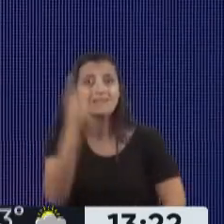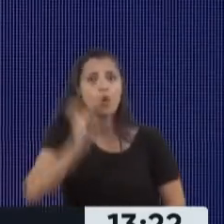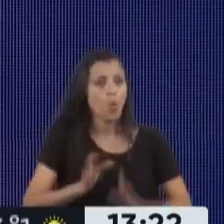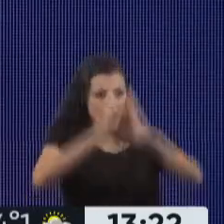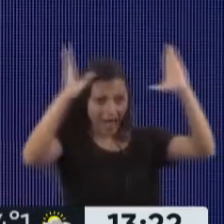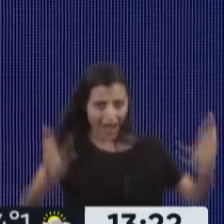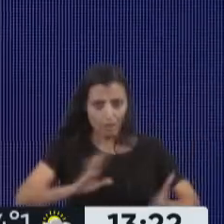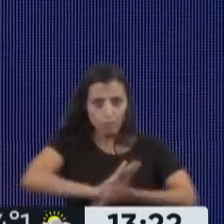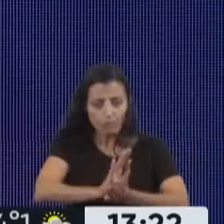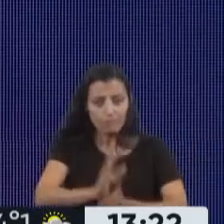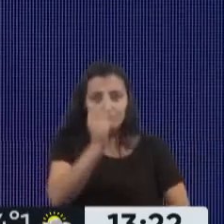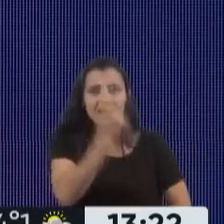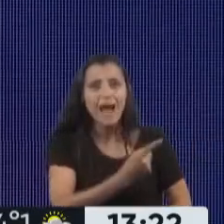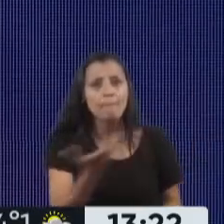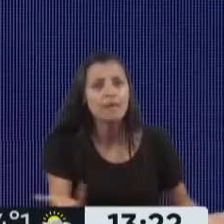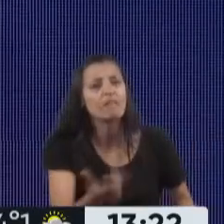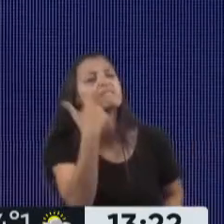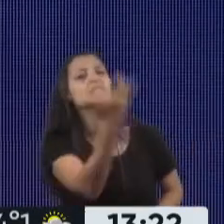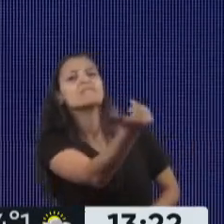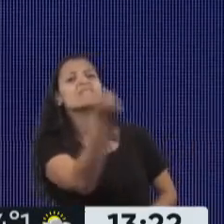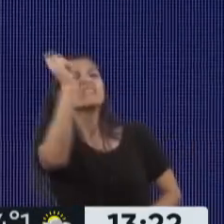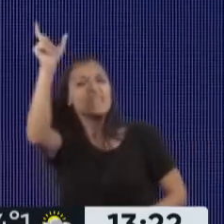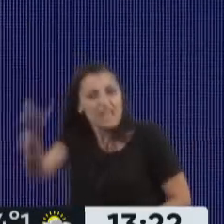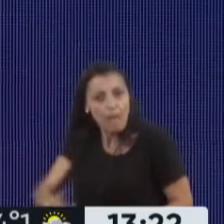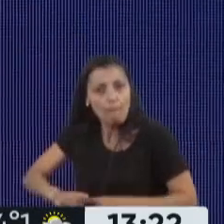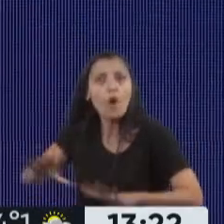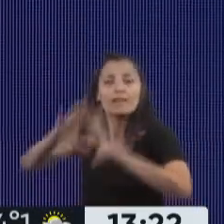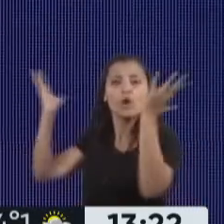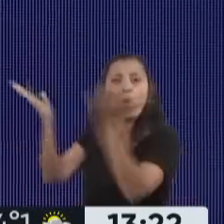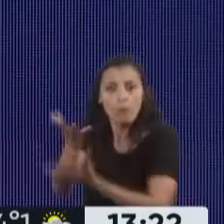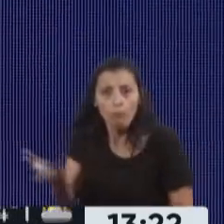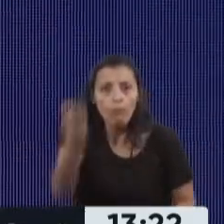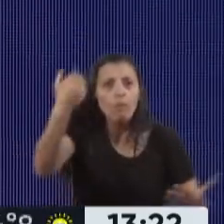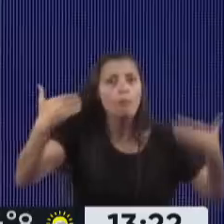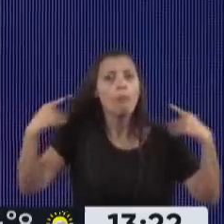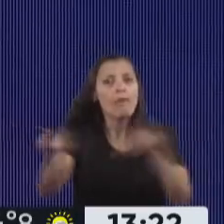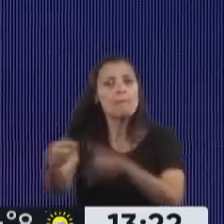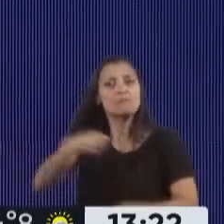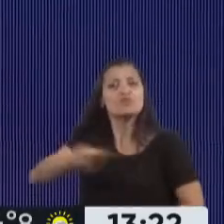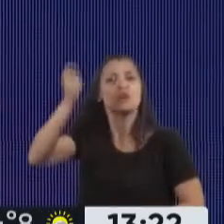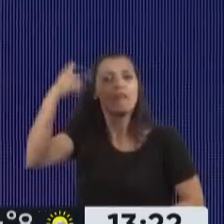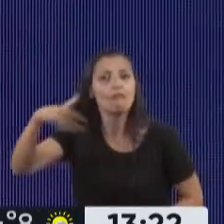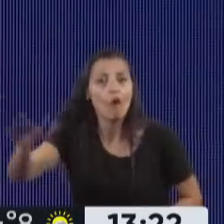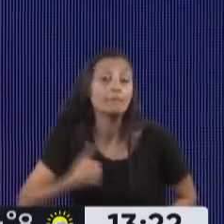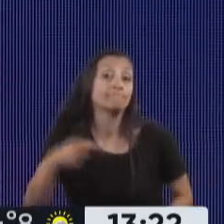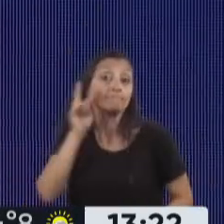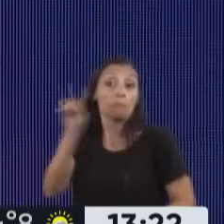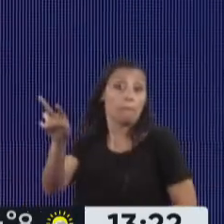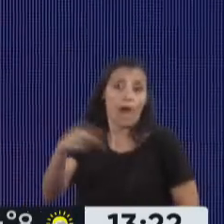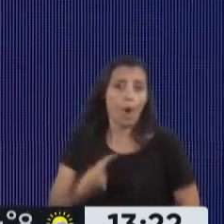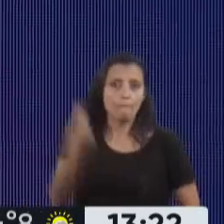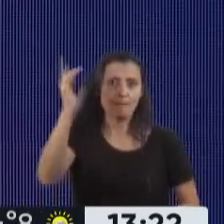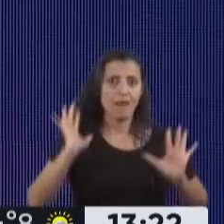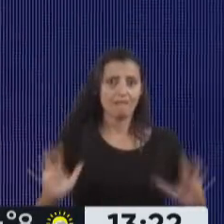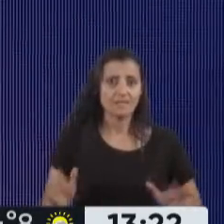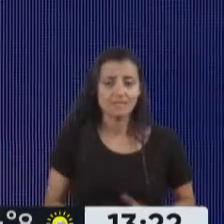electoral. ¿Me pueden decir qué político del mundo ha hecho eso en la historia de la humanidad? Porque desde mi punto de vista no pasó